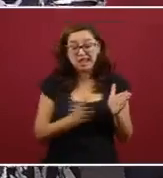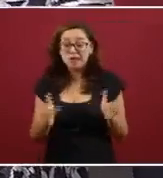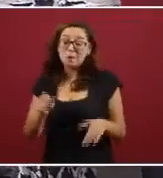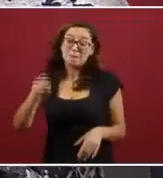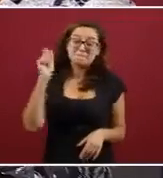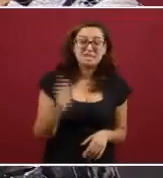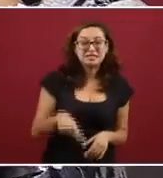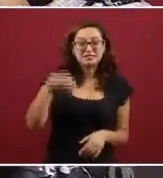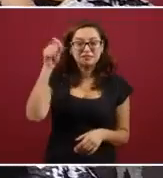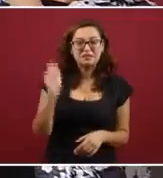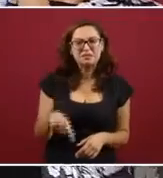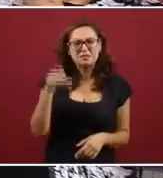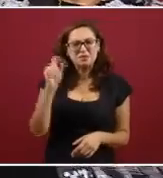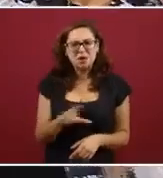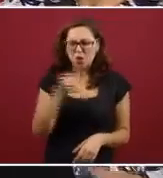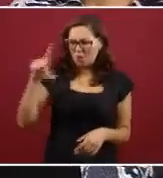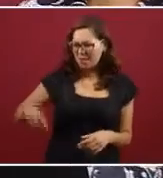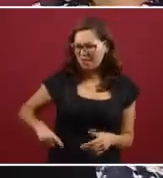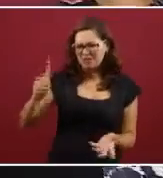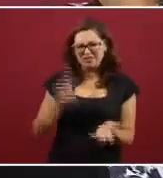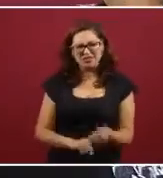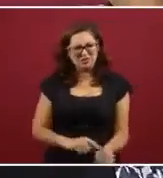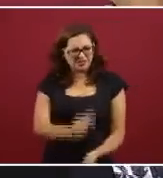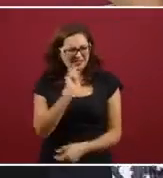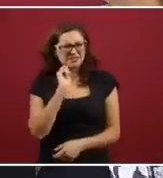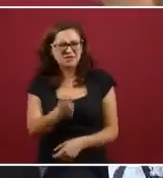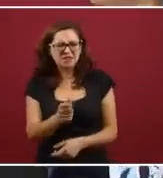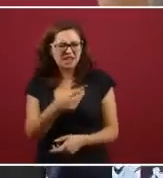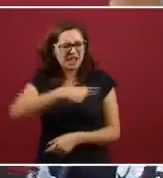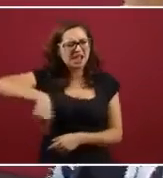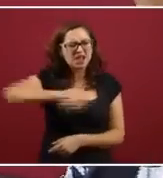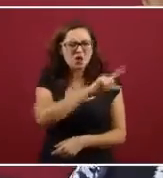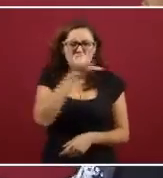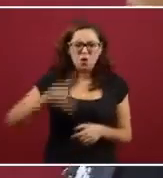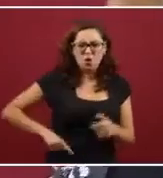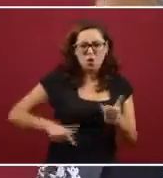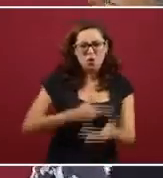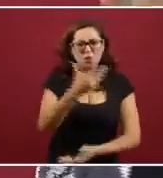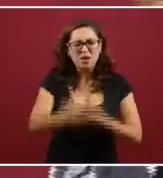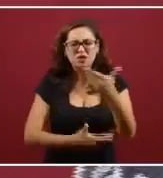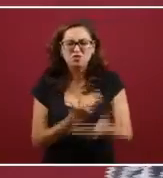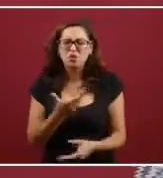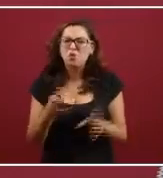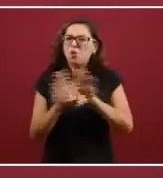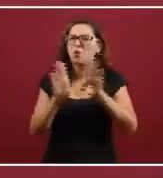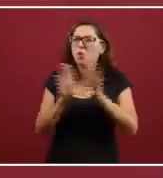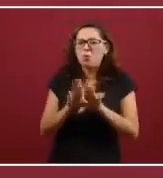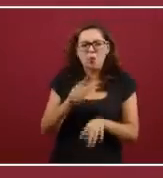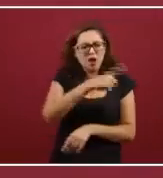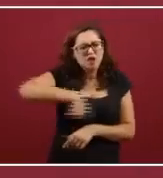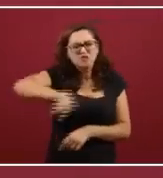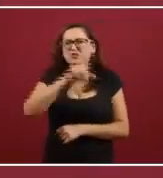los servidores públicos? ¿De qué escuelas?